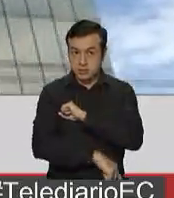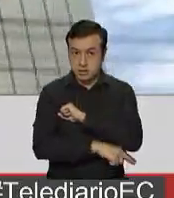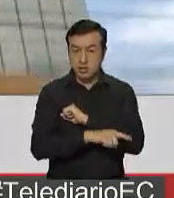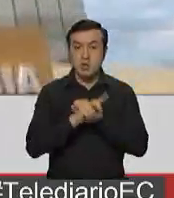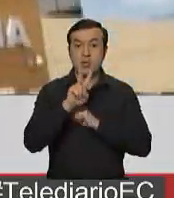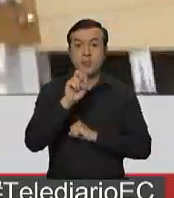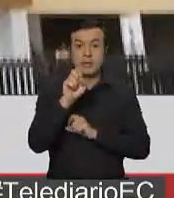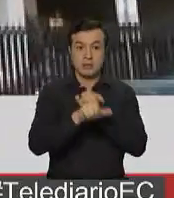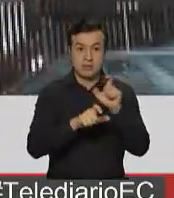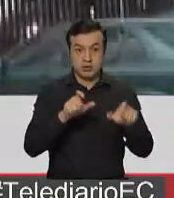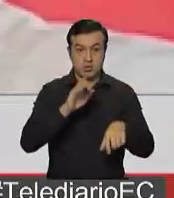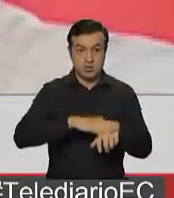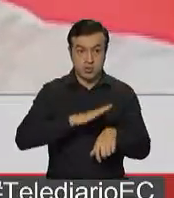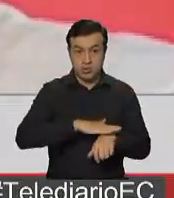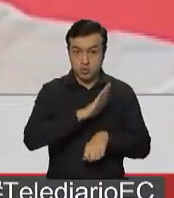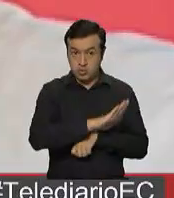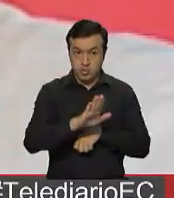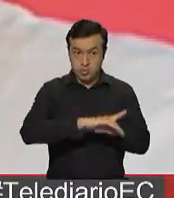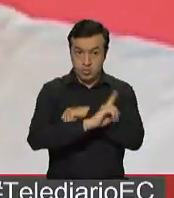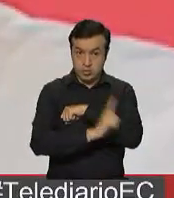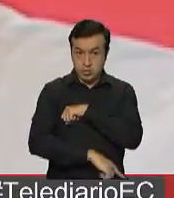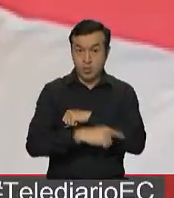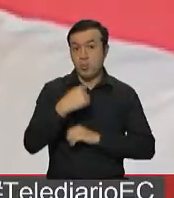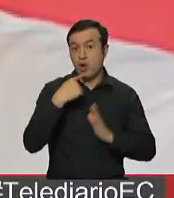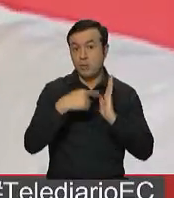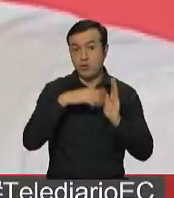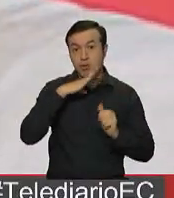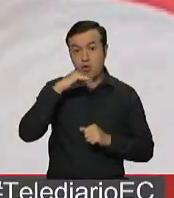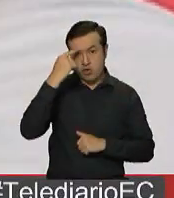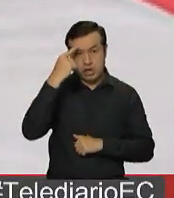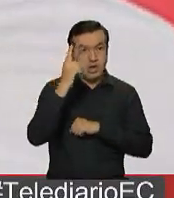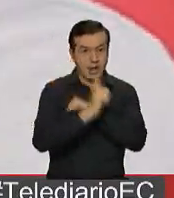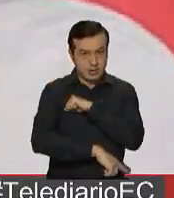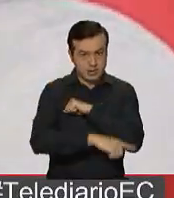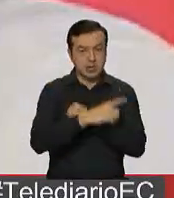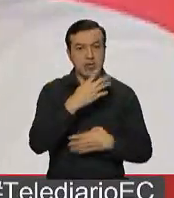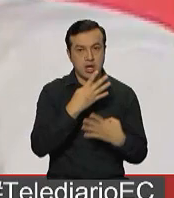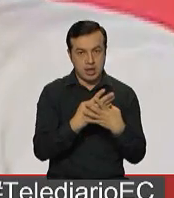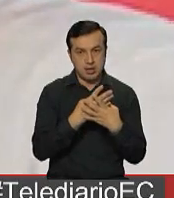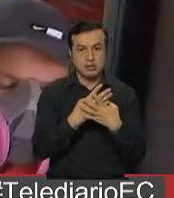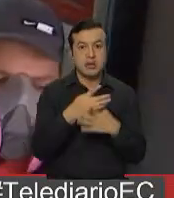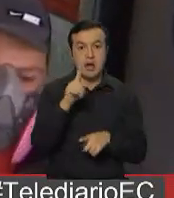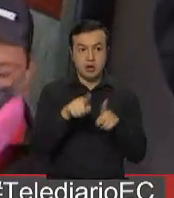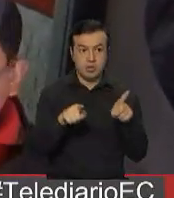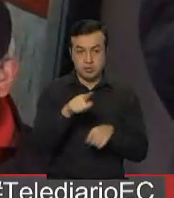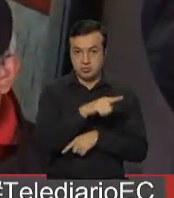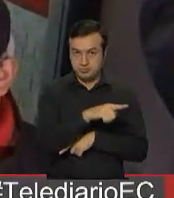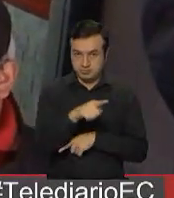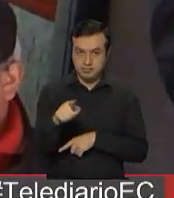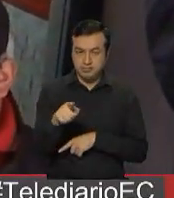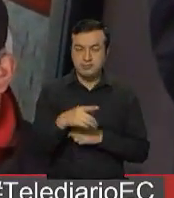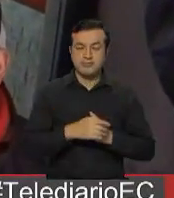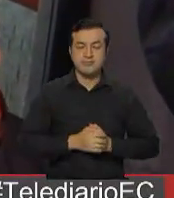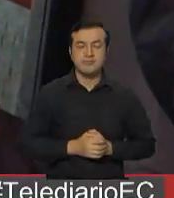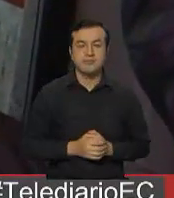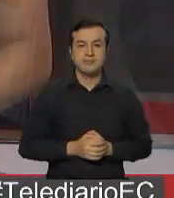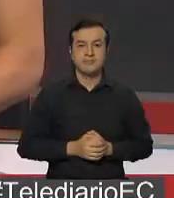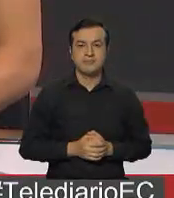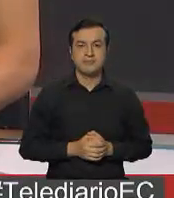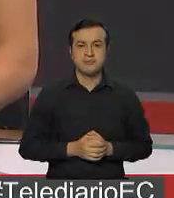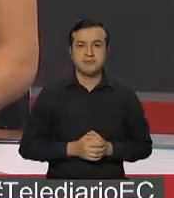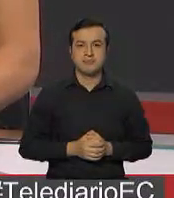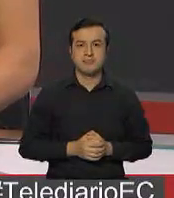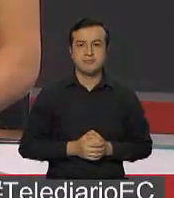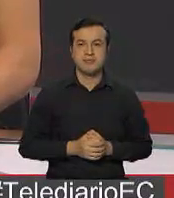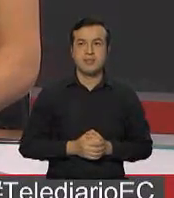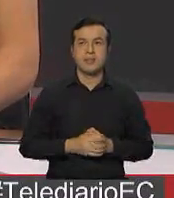20 procesados, entre ellos al expresidente Rafael Correa y a varios de sus excolaboradores. Eduardo Córdoba, Ecuador TV.